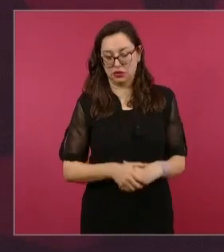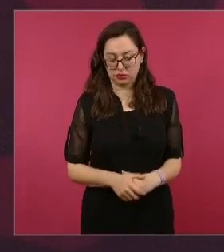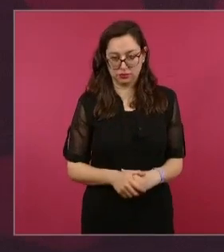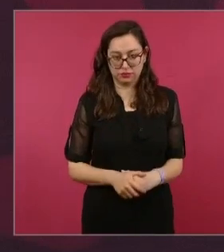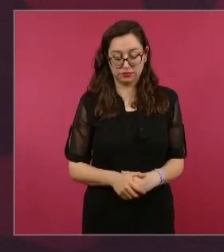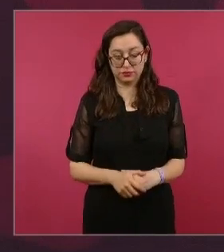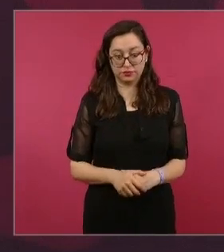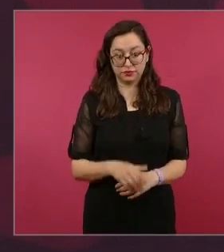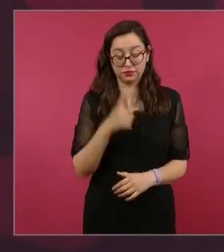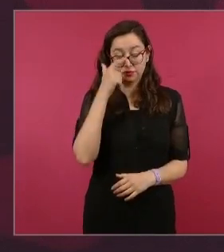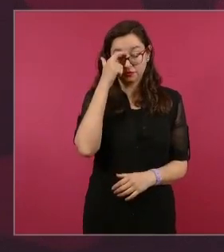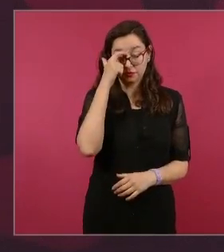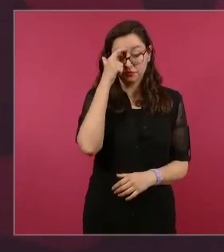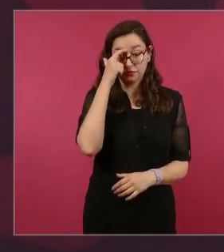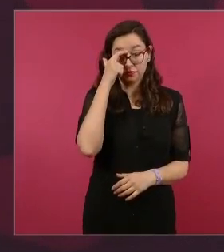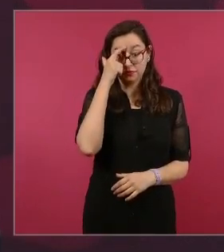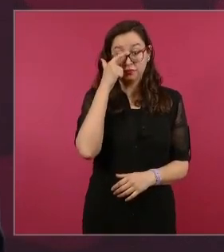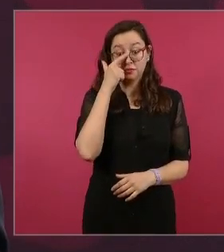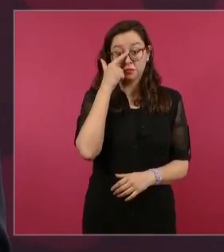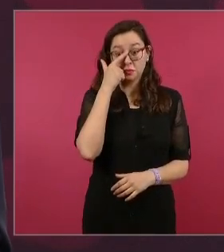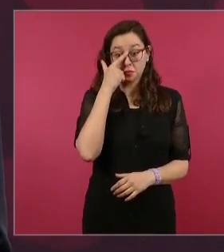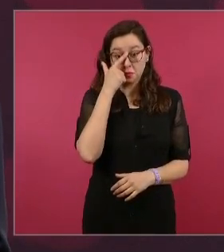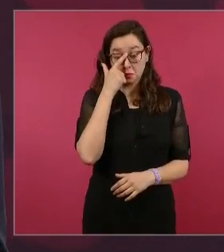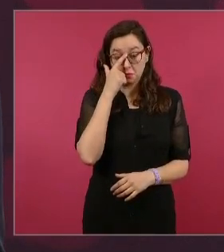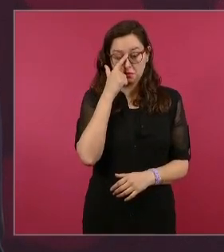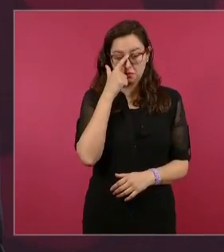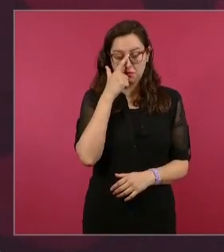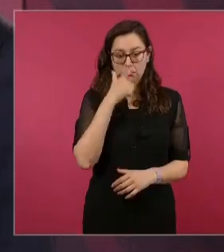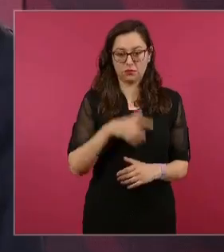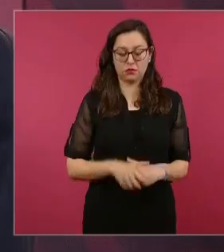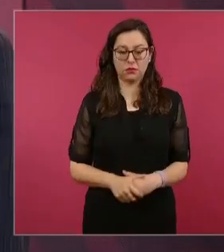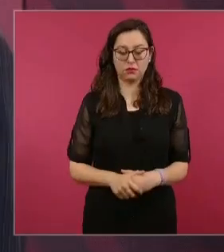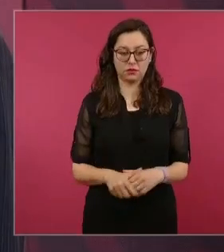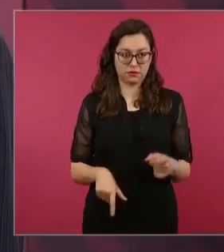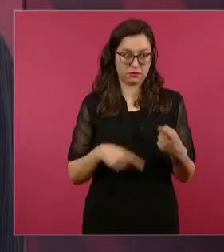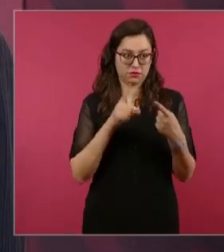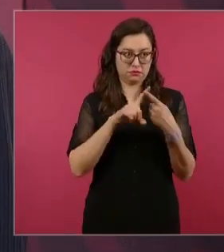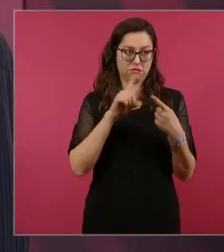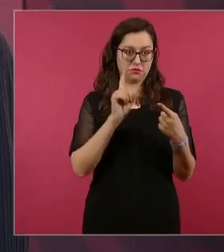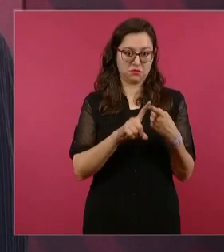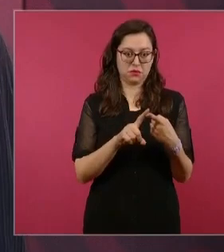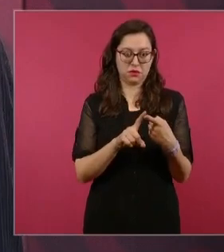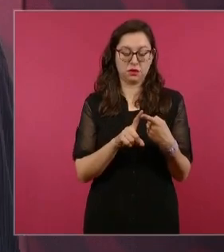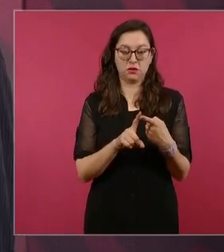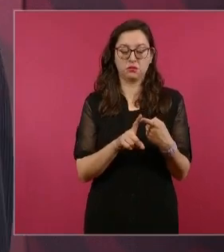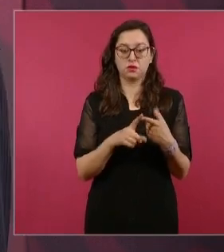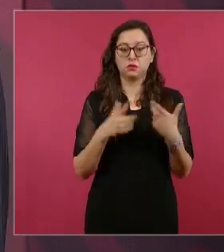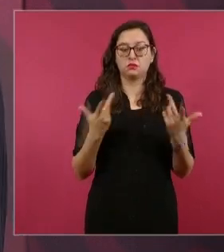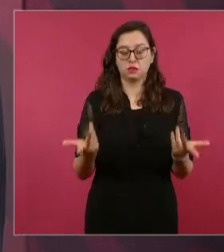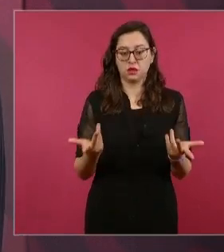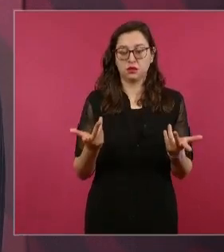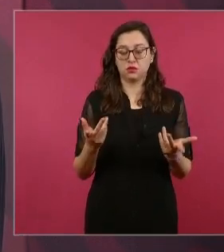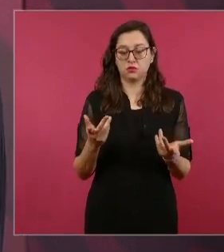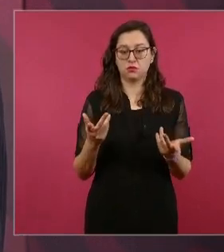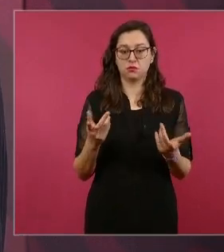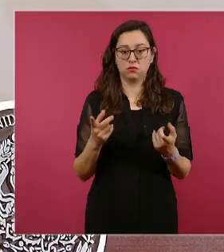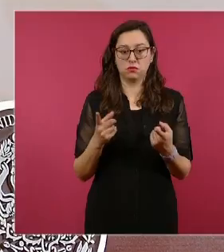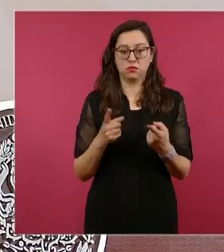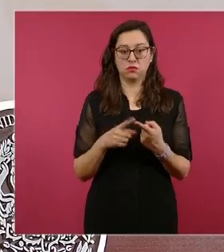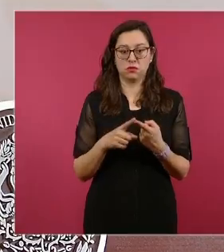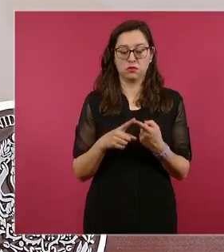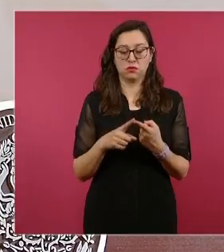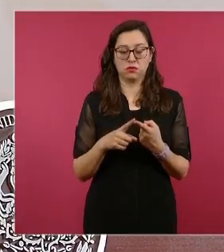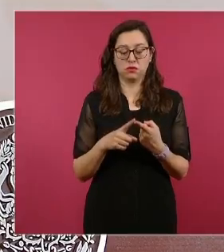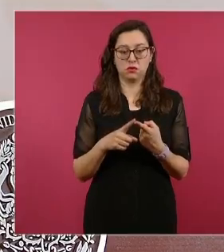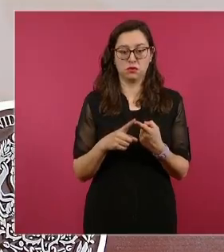una separación de Ecuador, del Estado de Ecuador,